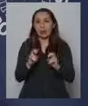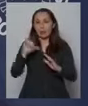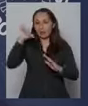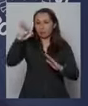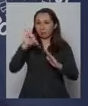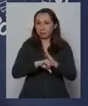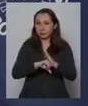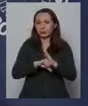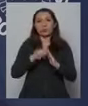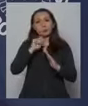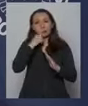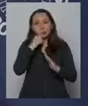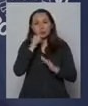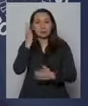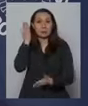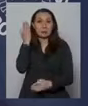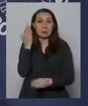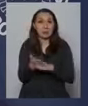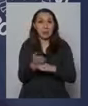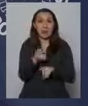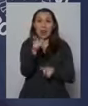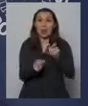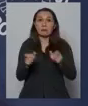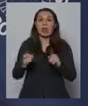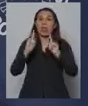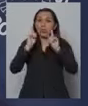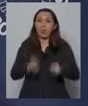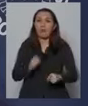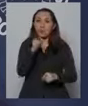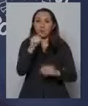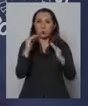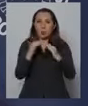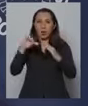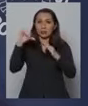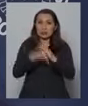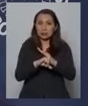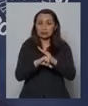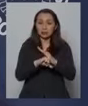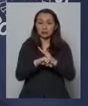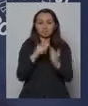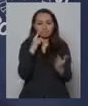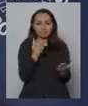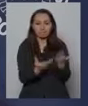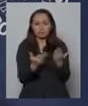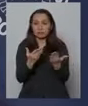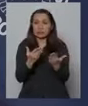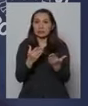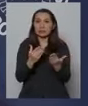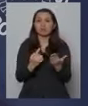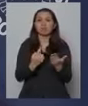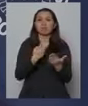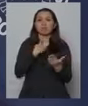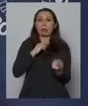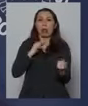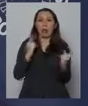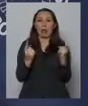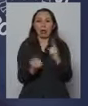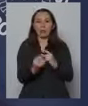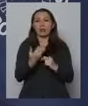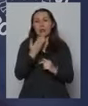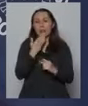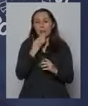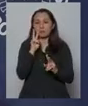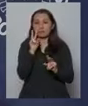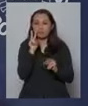la cuarentena, estamos exigiéndole a las personas que se queden en sus casas, hemos visto que ha producido un efecto que